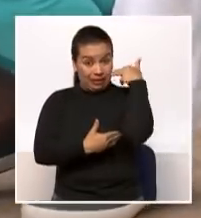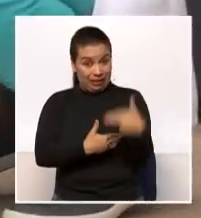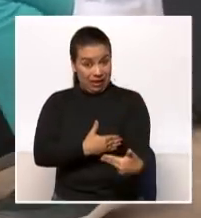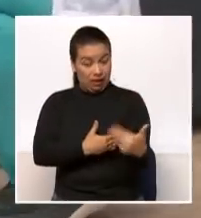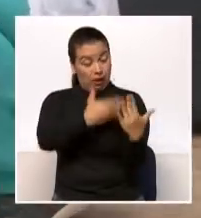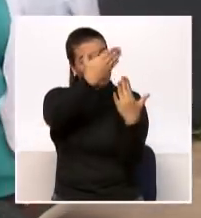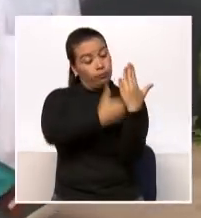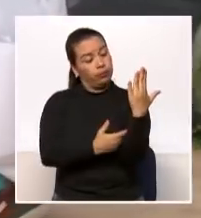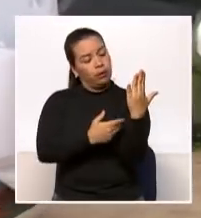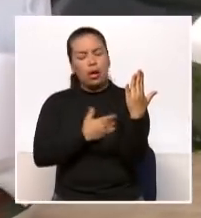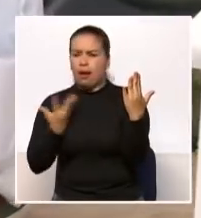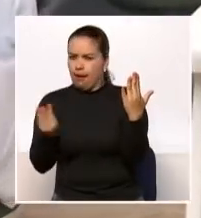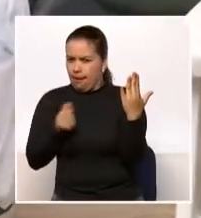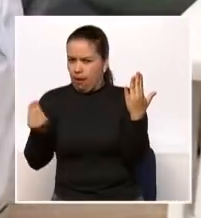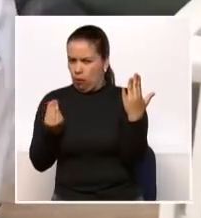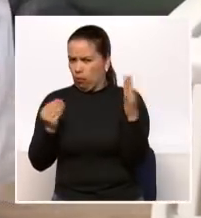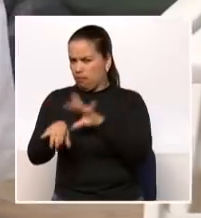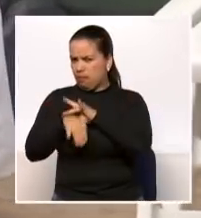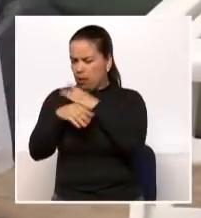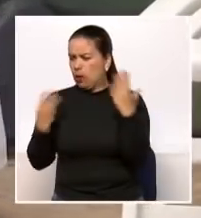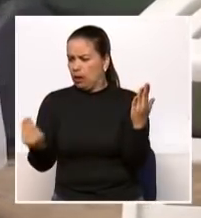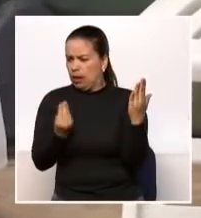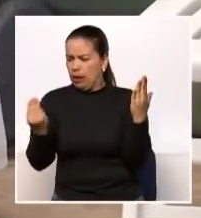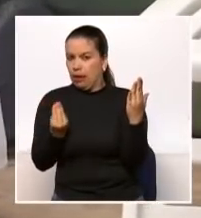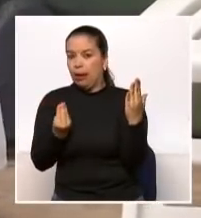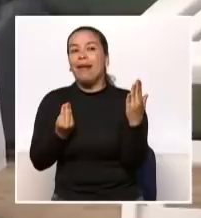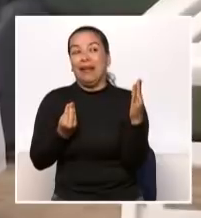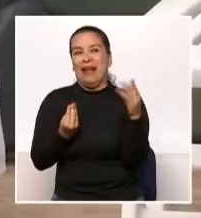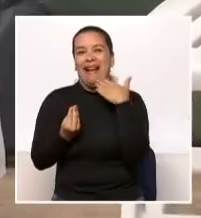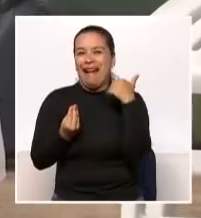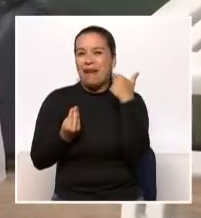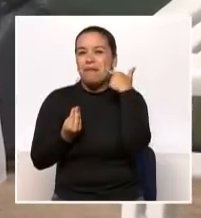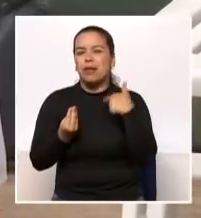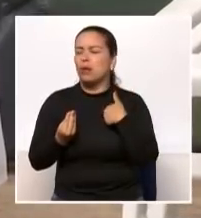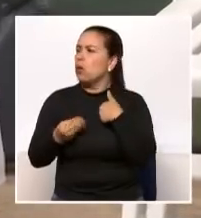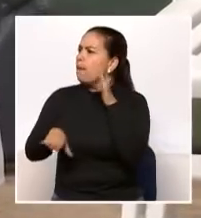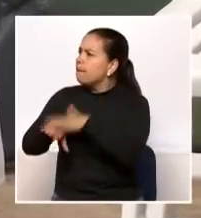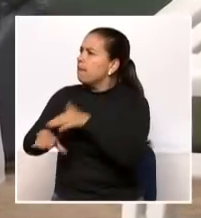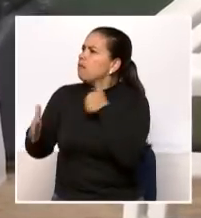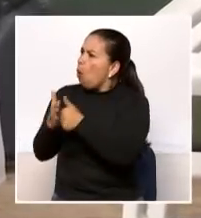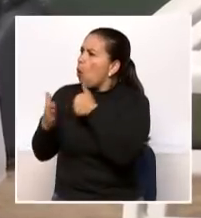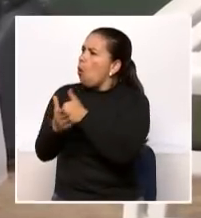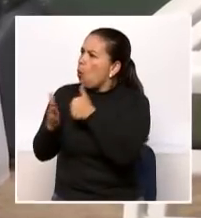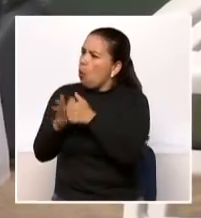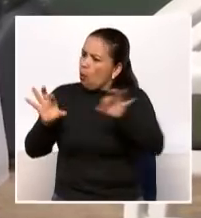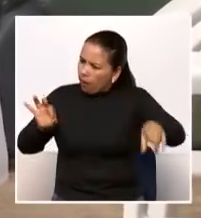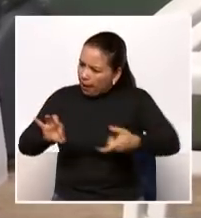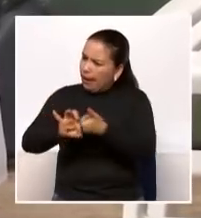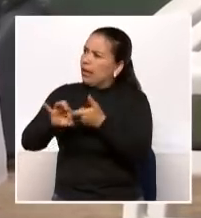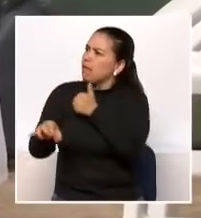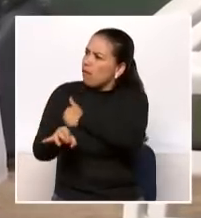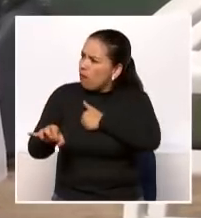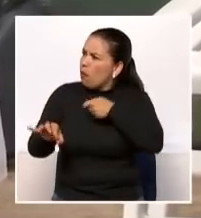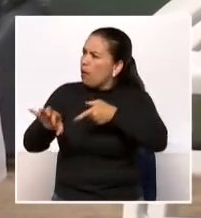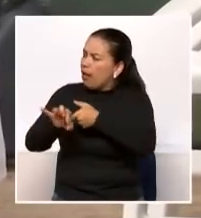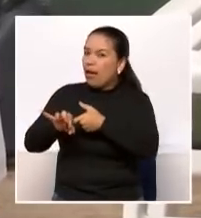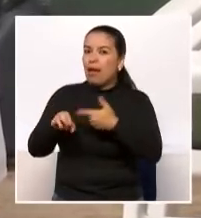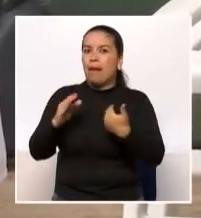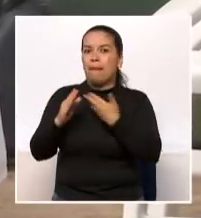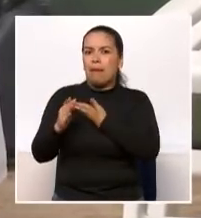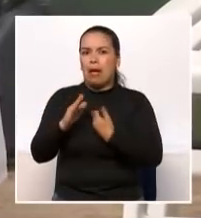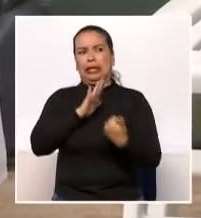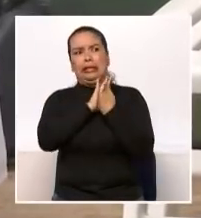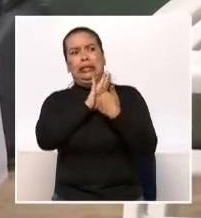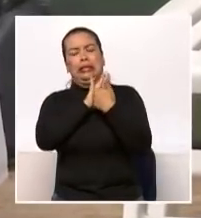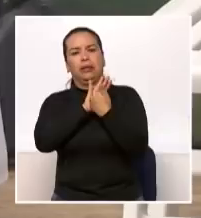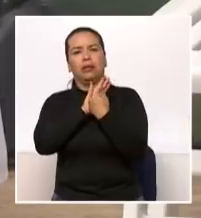los médicos, ella me decía, es que mi mamá me ha insistido tanto con los enemas. Cuéntanos la experiencia del enema, qué fue, por qué se lo